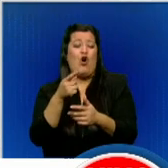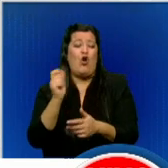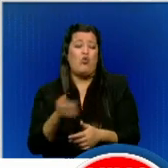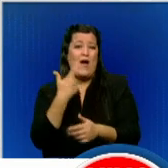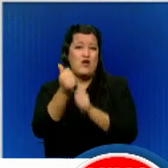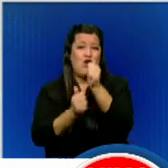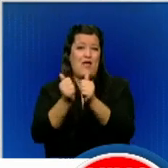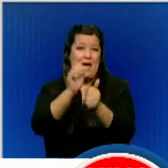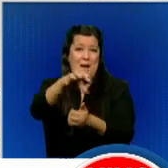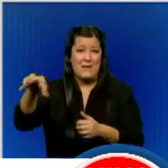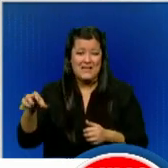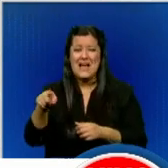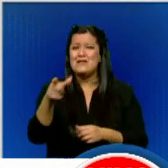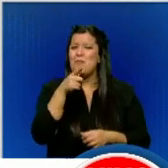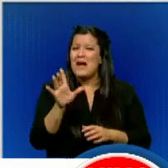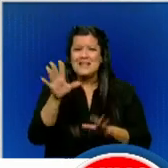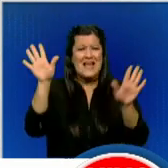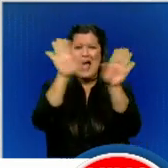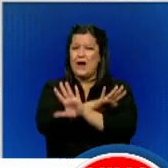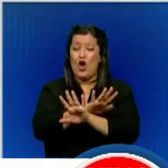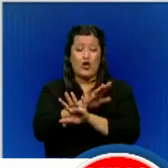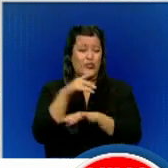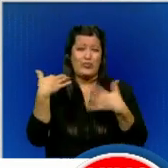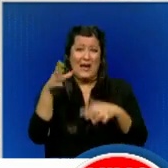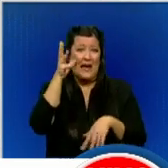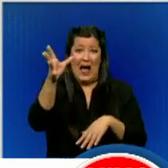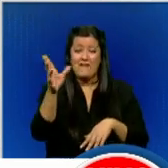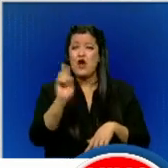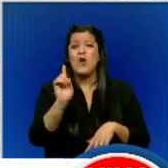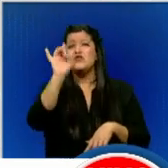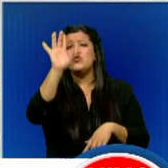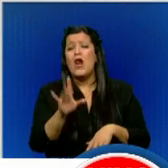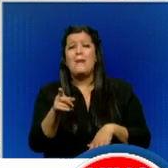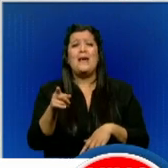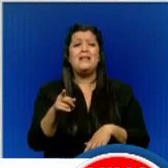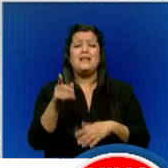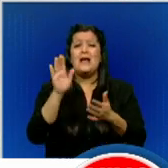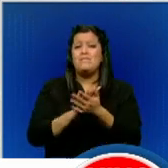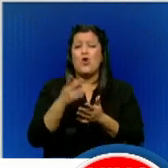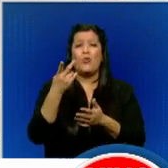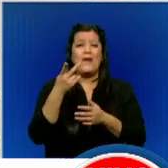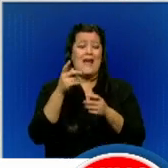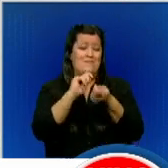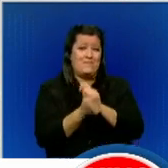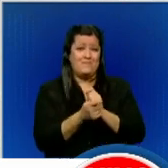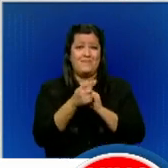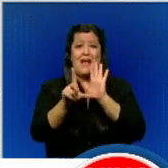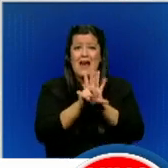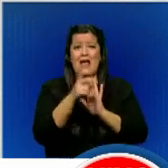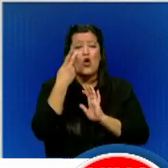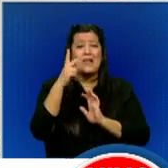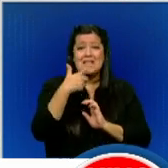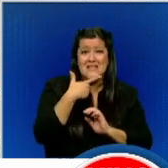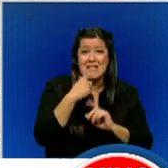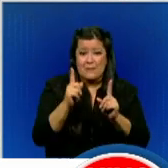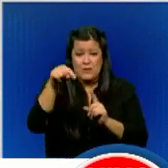esto me parece que es el error consultor más grave de esta reforma no sólo porque aumenta impuestos respecto a 2017 y respecto incluso a lo que rige este